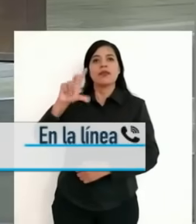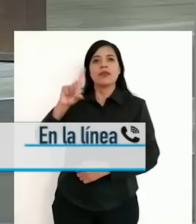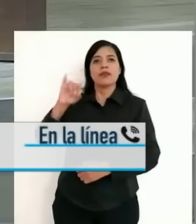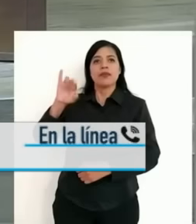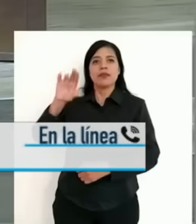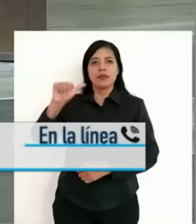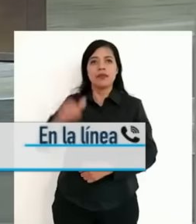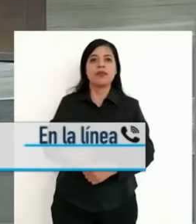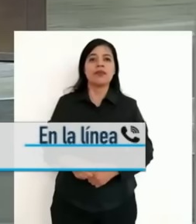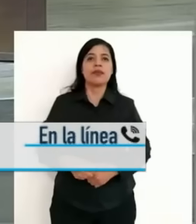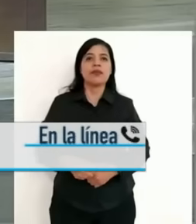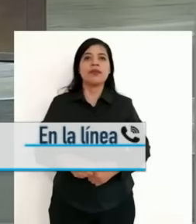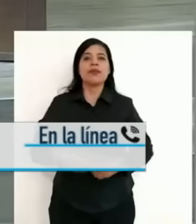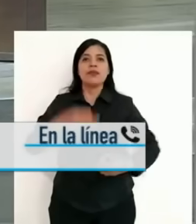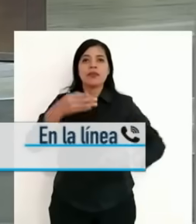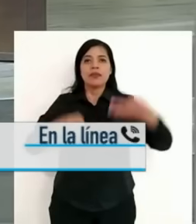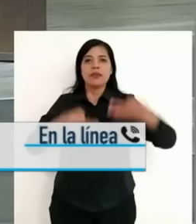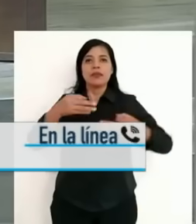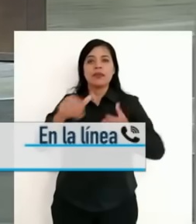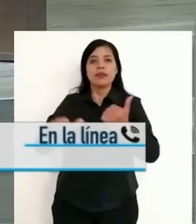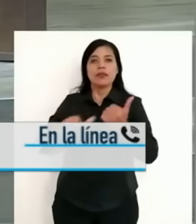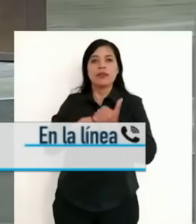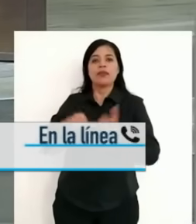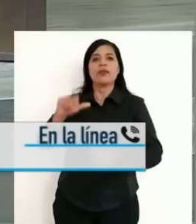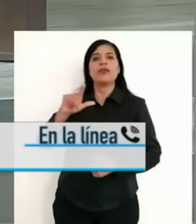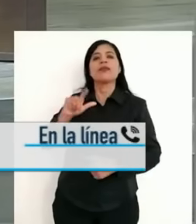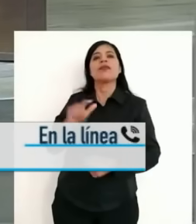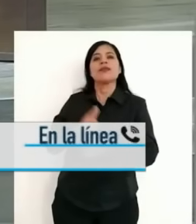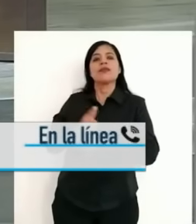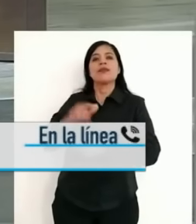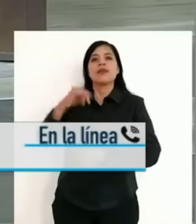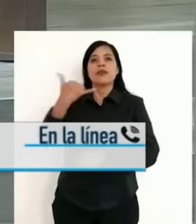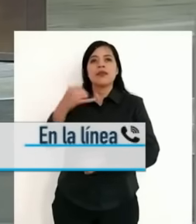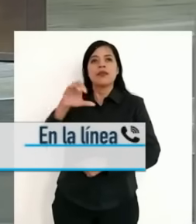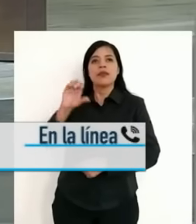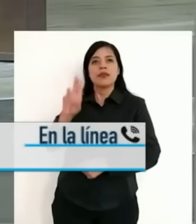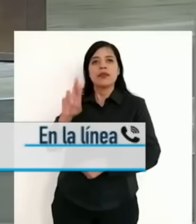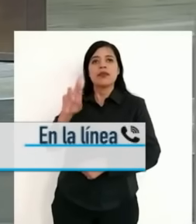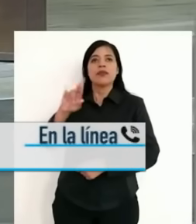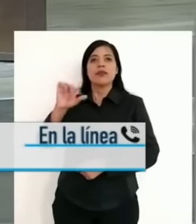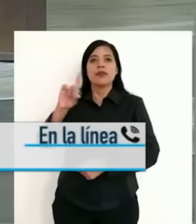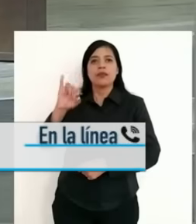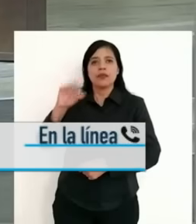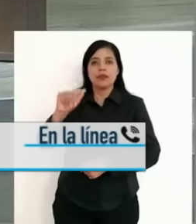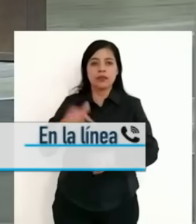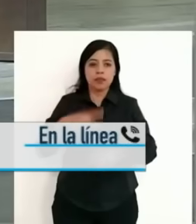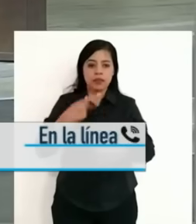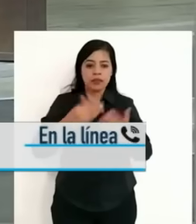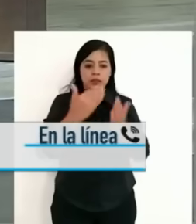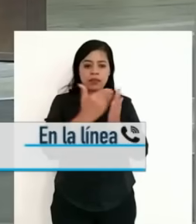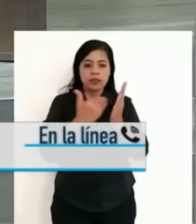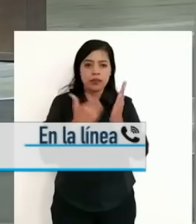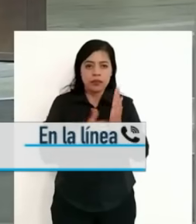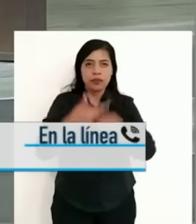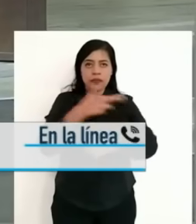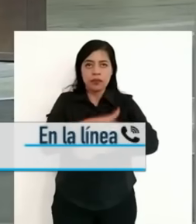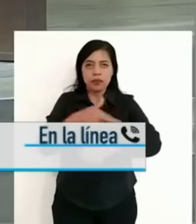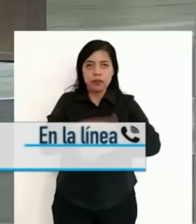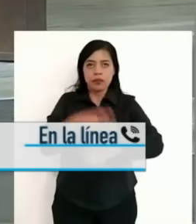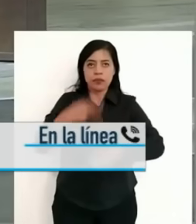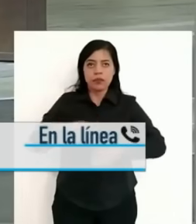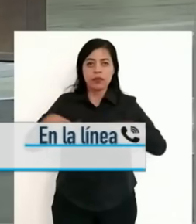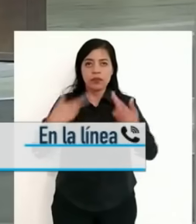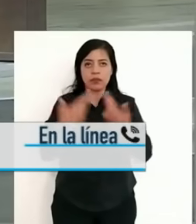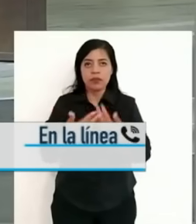es el razonamiento jurídico de estos tres pseudo magistrados que con cuestiones como